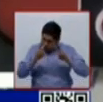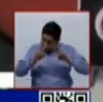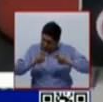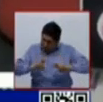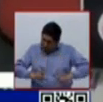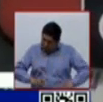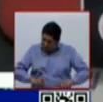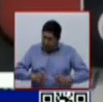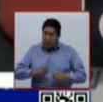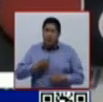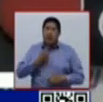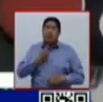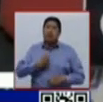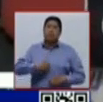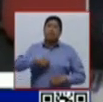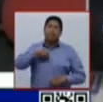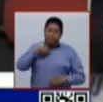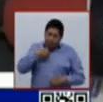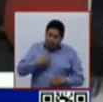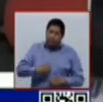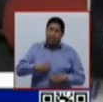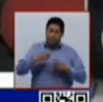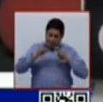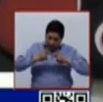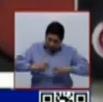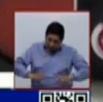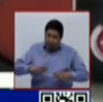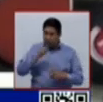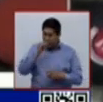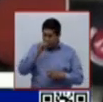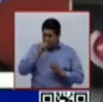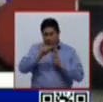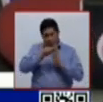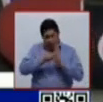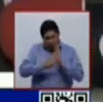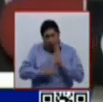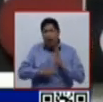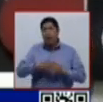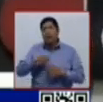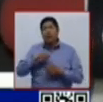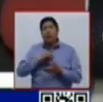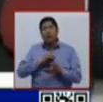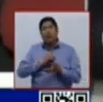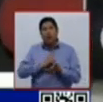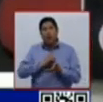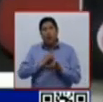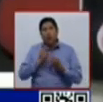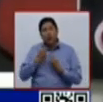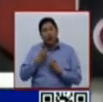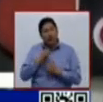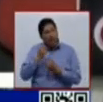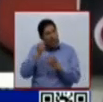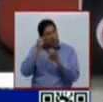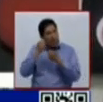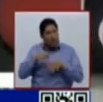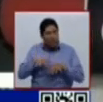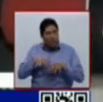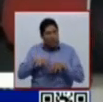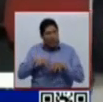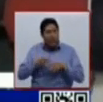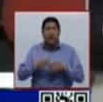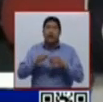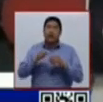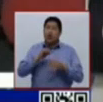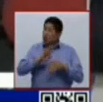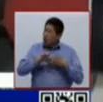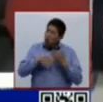el gastroenterólogo, el cirujano, también pediatra, el neuropediatra, ha sido valorado